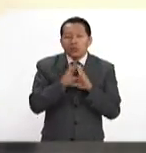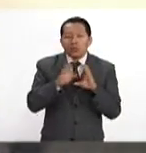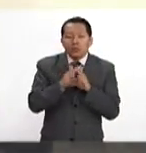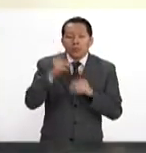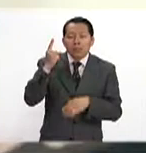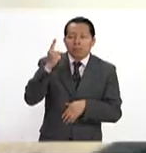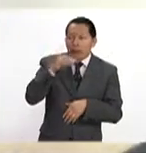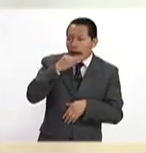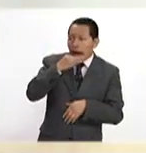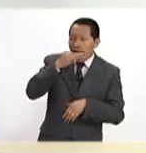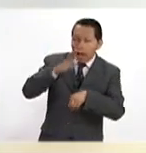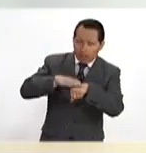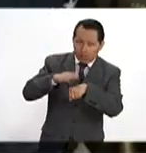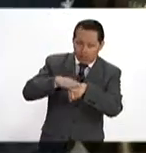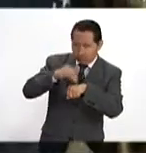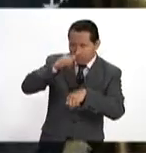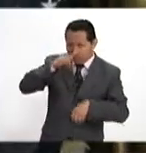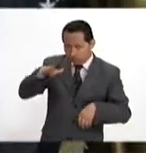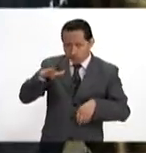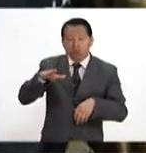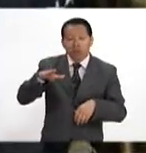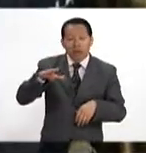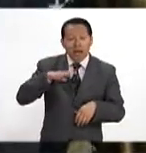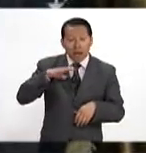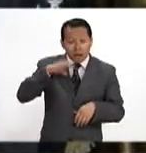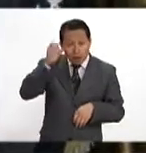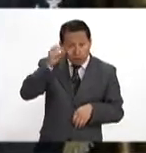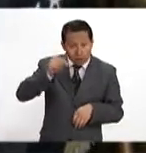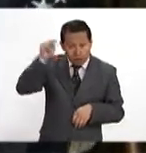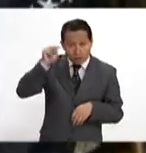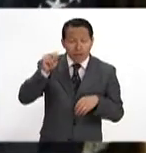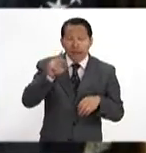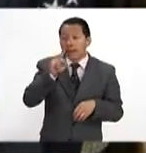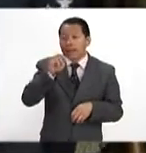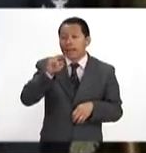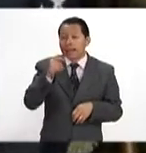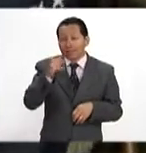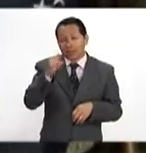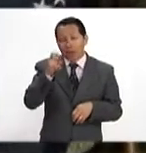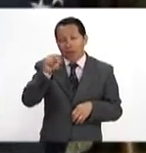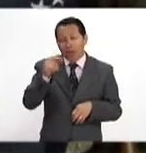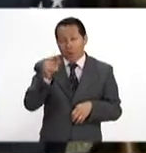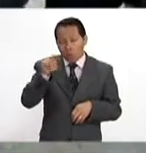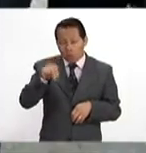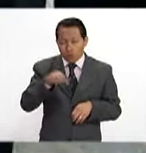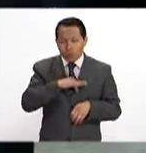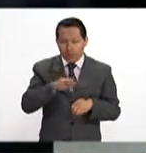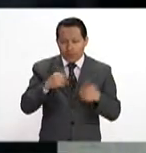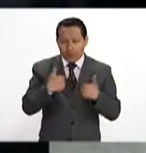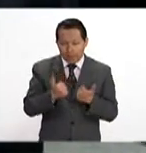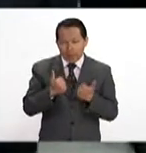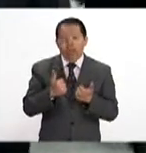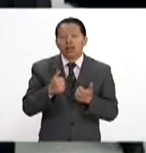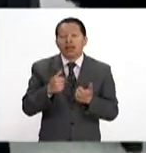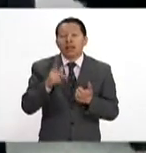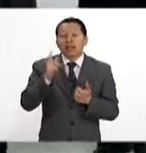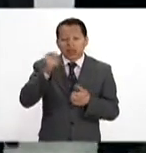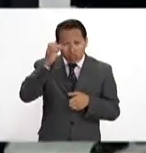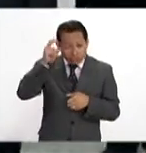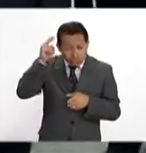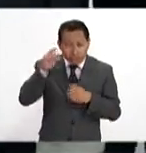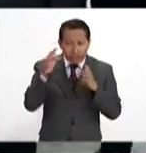un mensaje fuerte a Corea del Norte en un lenguaje que Kim Jong-un puede entender. Dijo que la guerra con Corea del Norte no